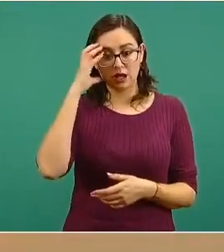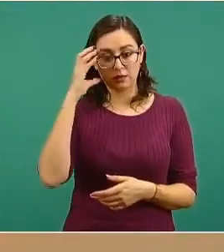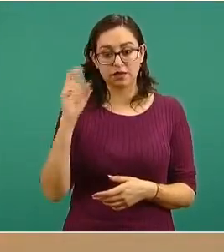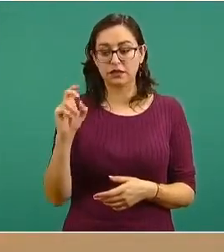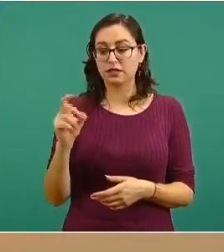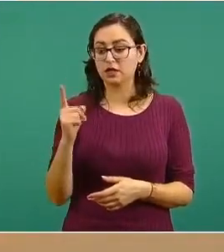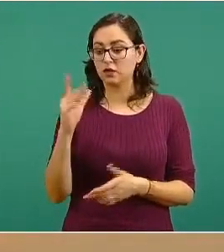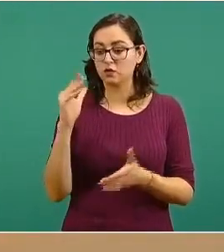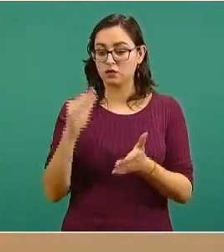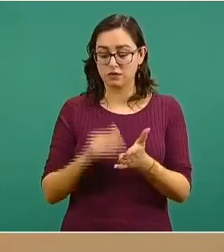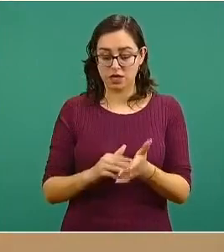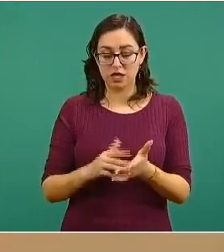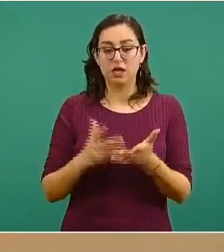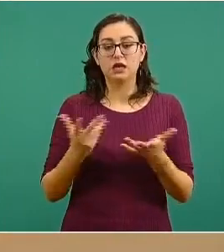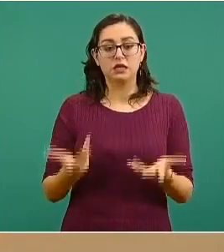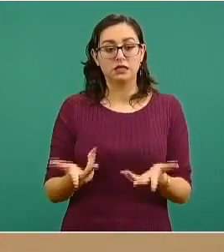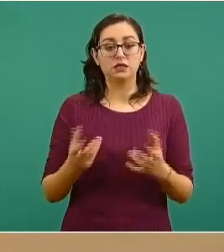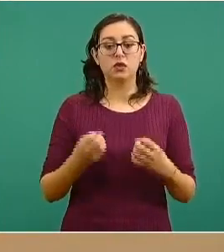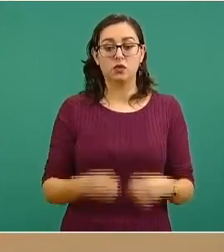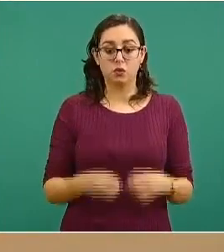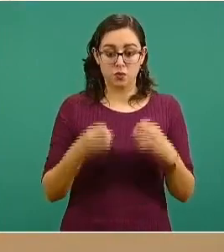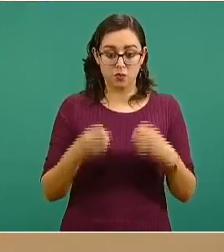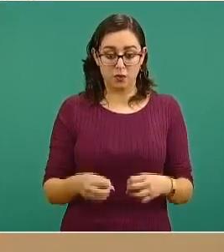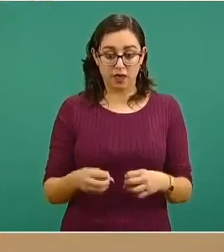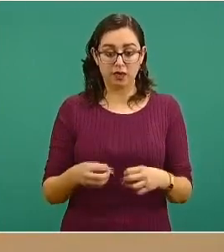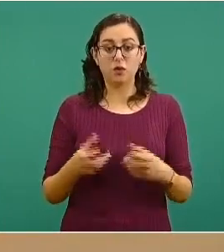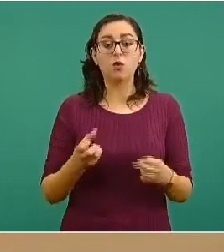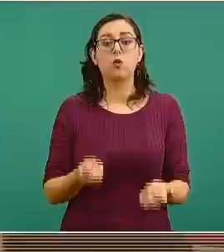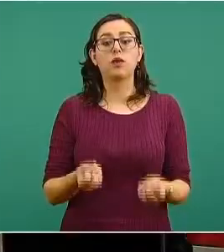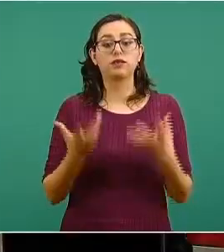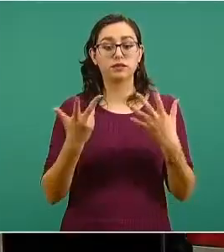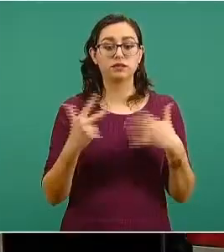31.833. Esta ocupación nacional significa que hay